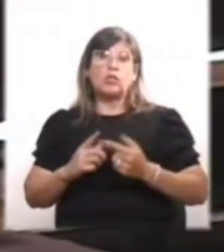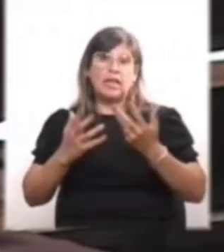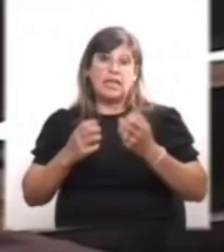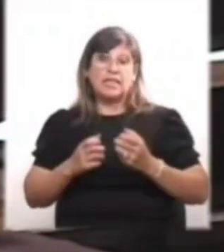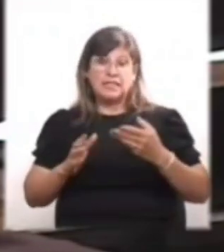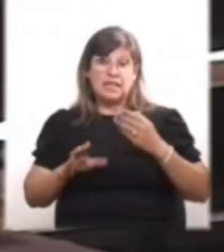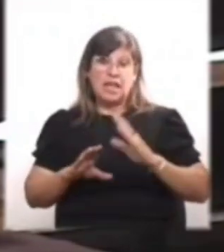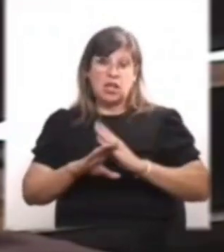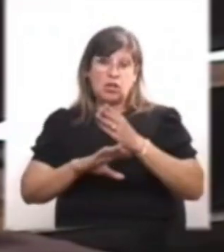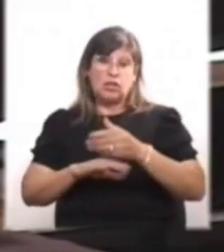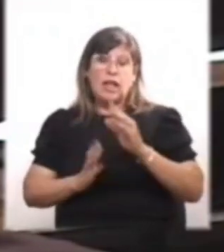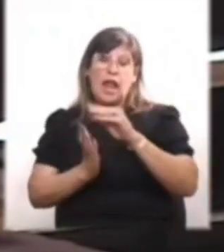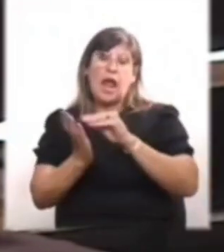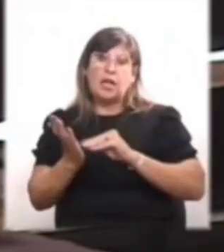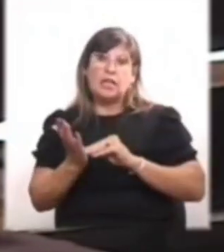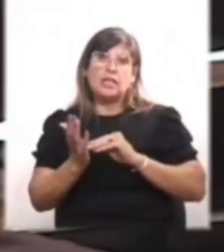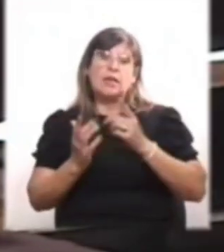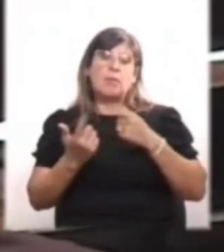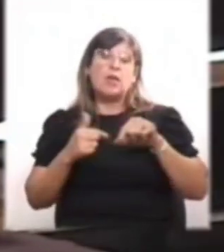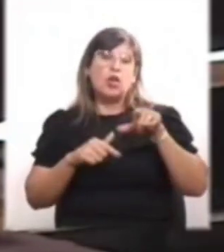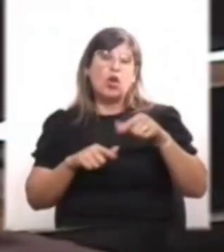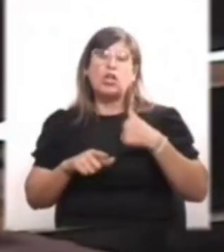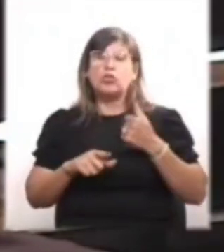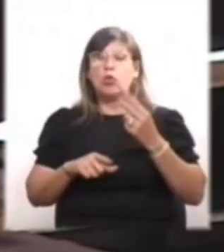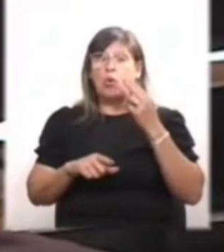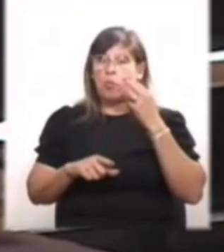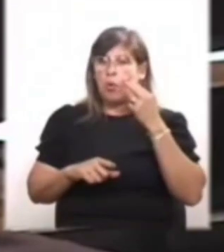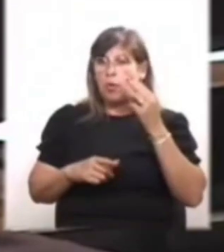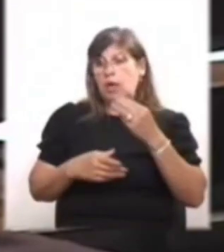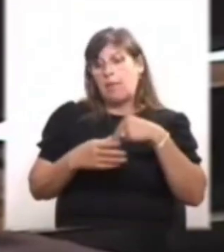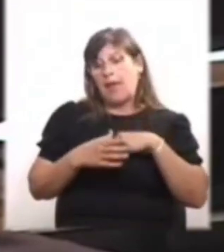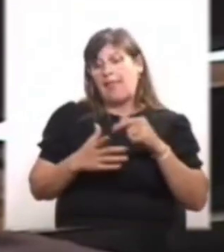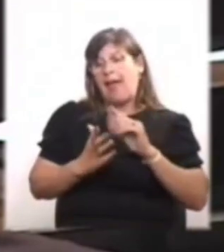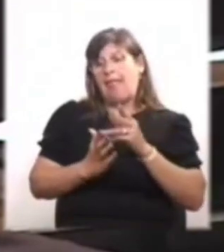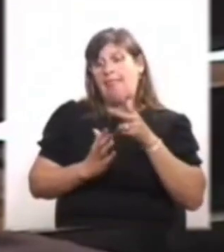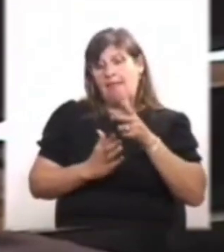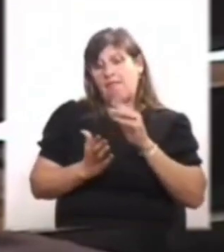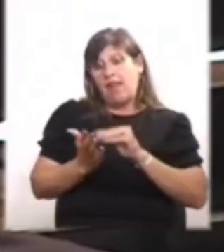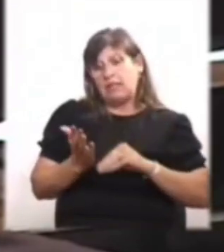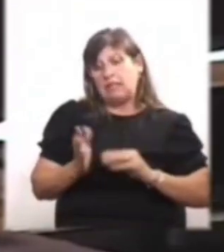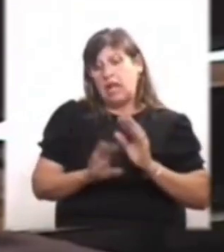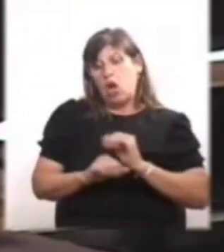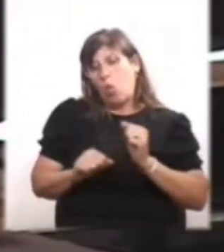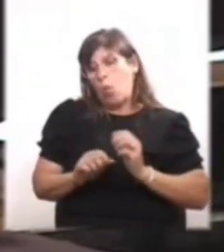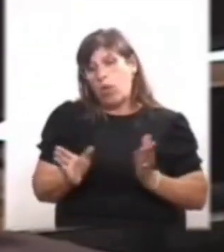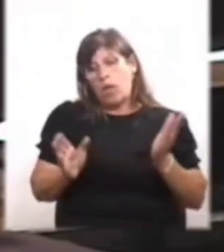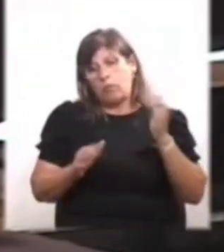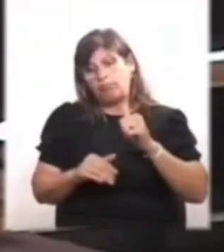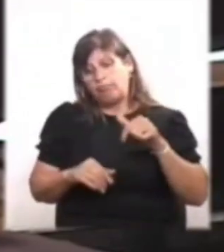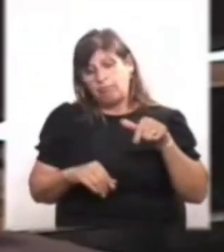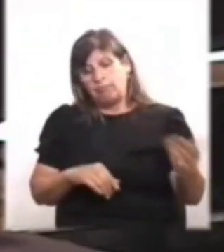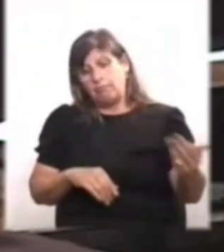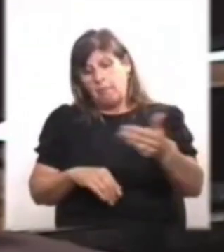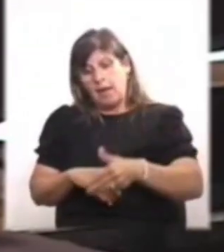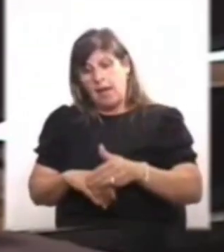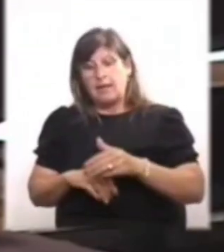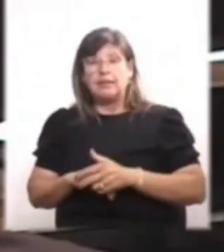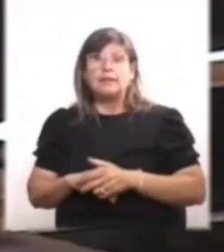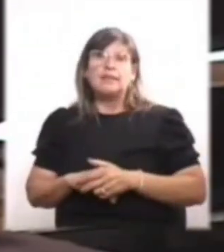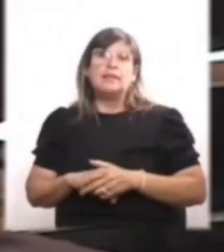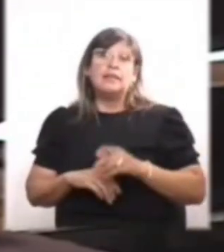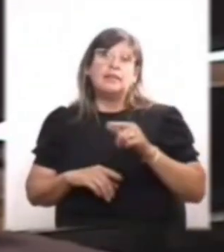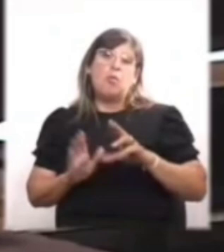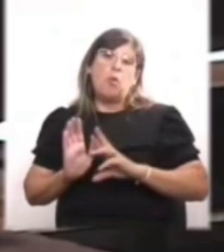ir, las agendamos y luego ellos mismos por problemas internos de agenda, yo diría, no pudieron concurrir,